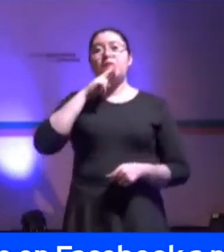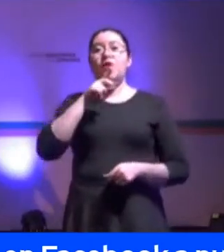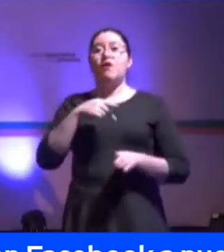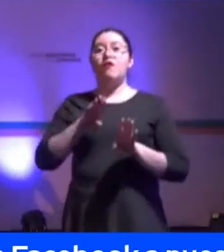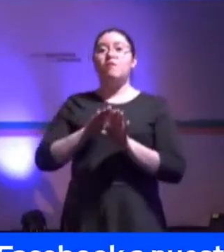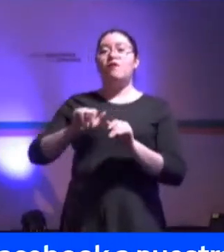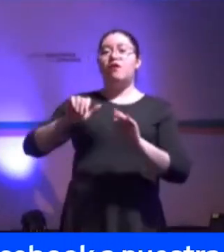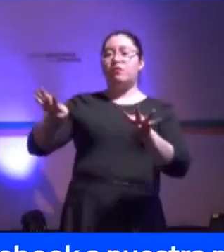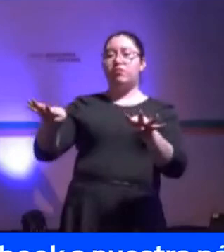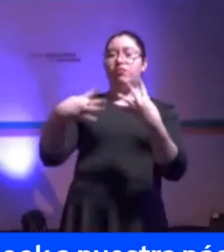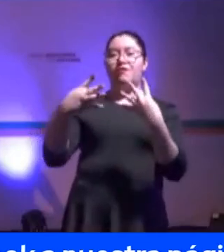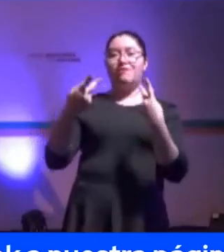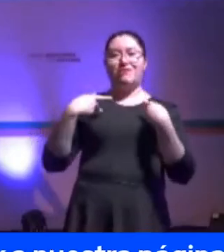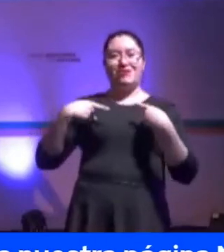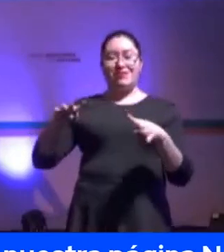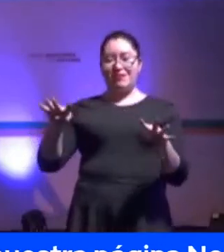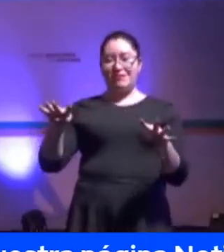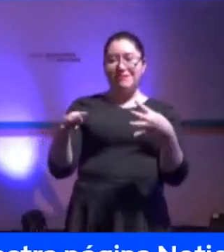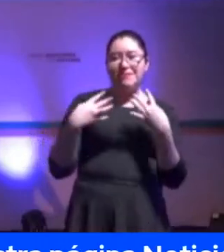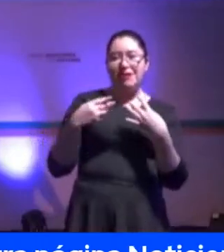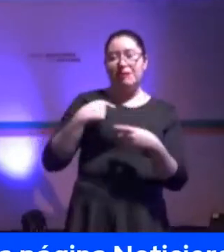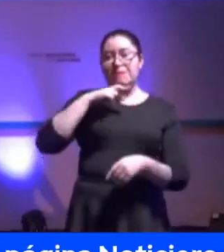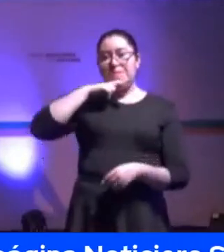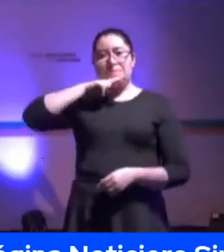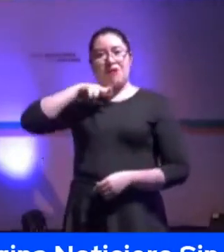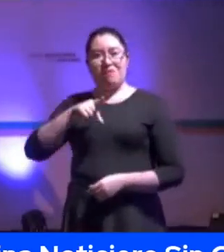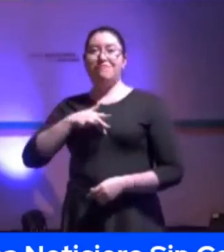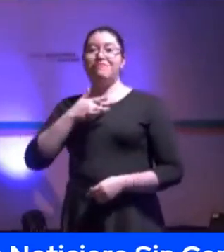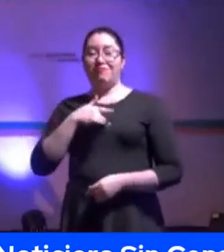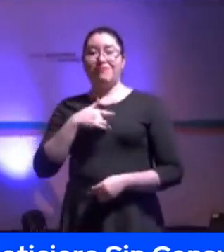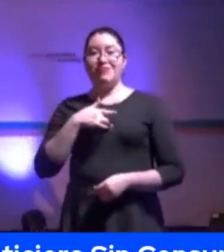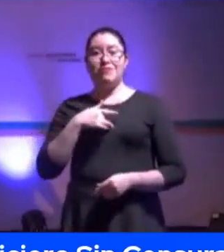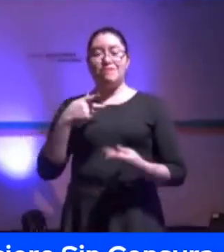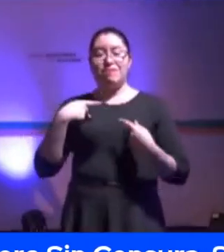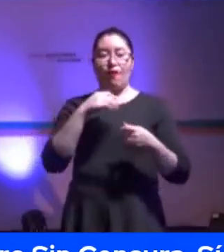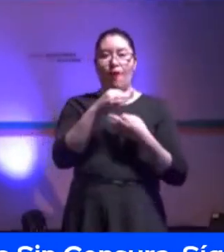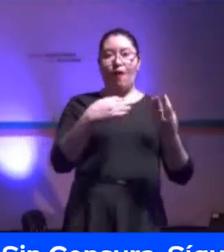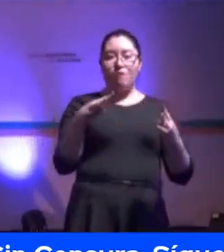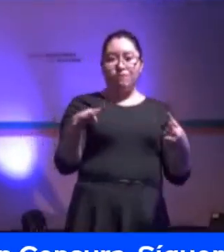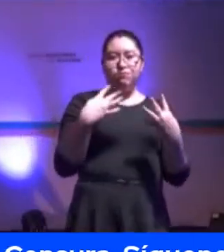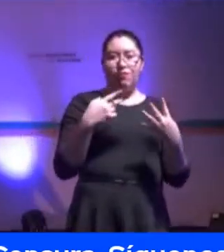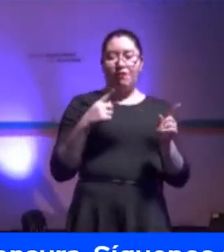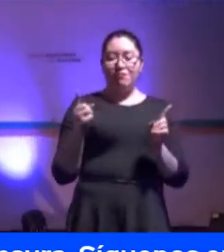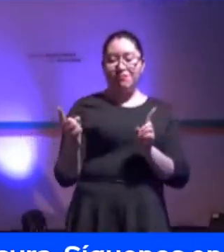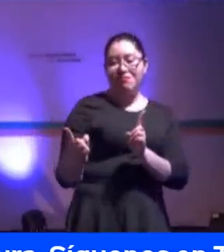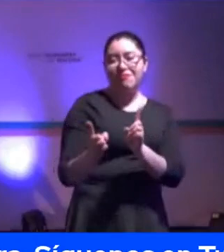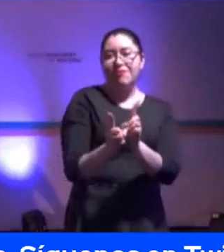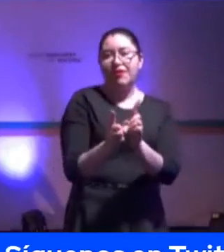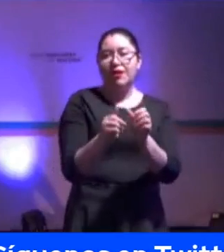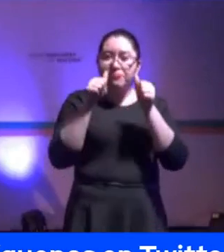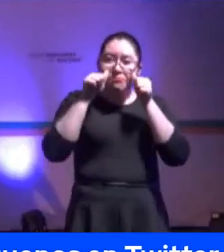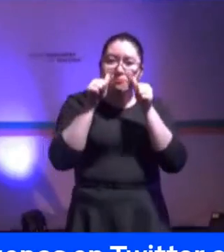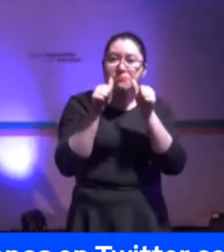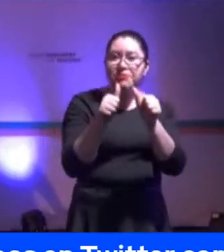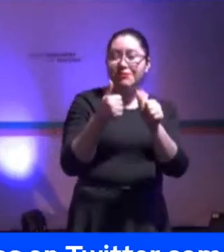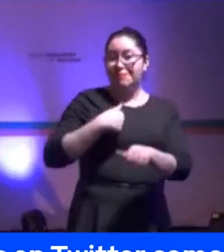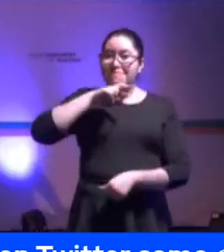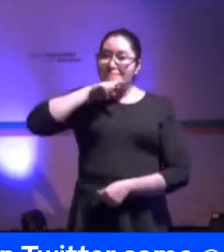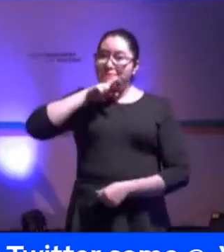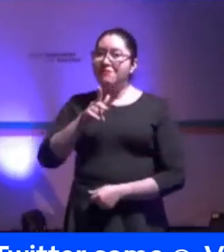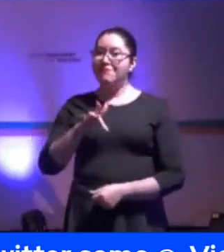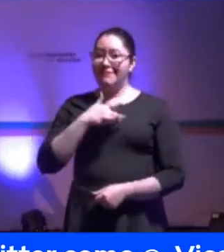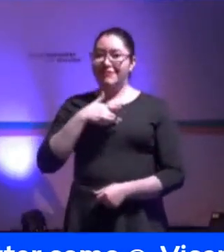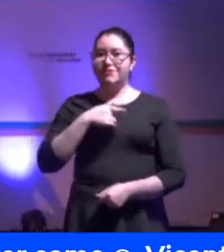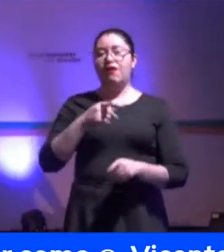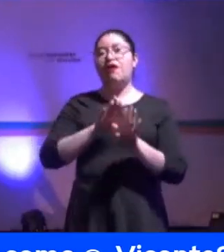las audiencias. Mil veces prefiero estar pegada a la gente, escucharles, a